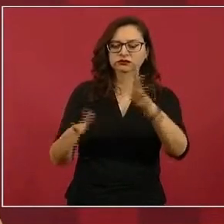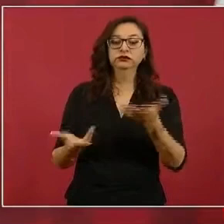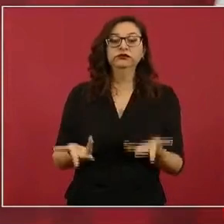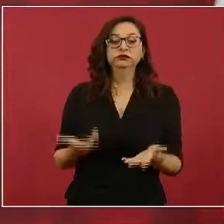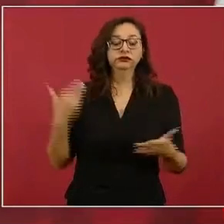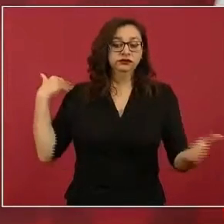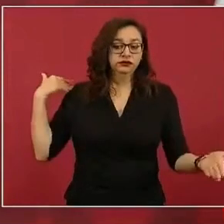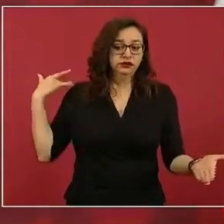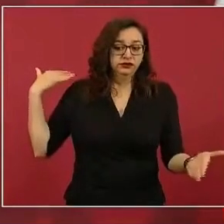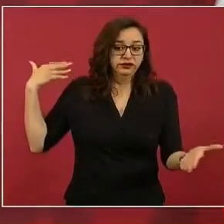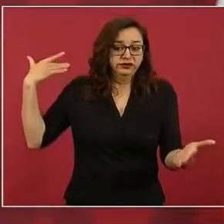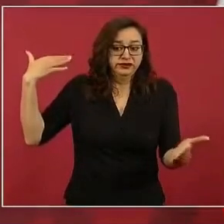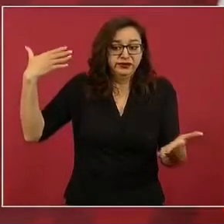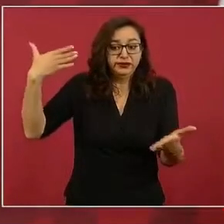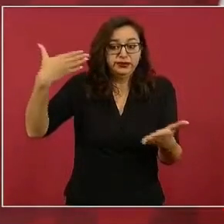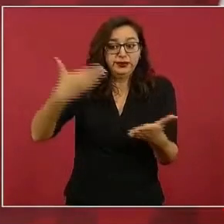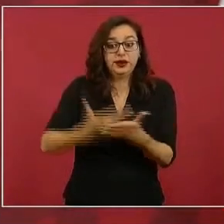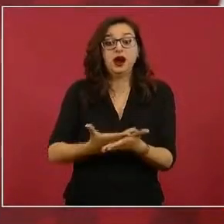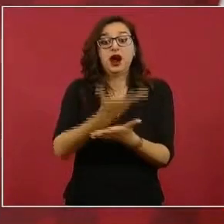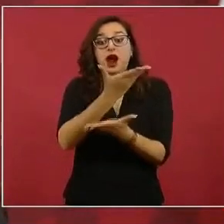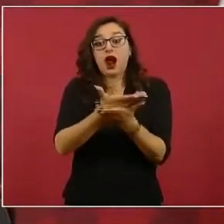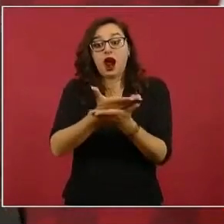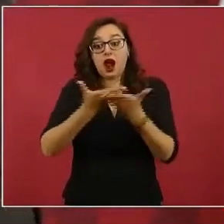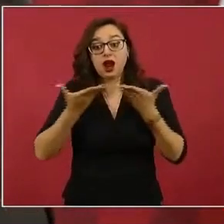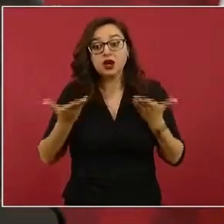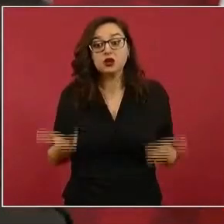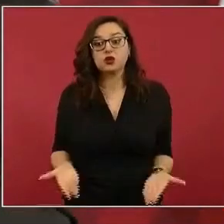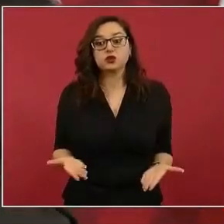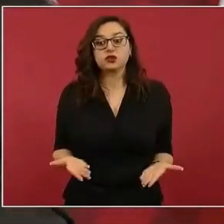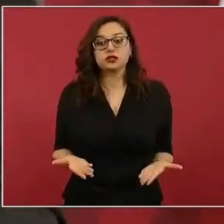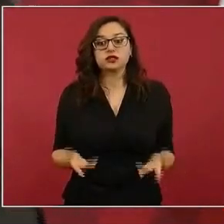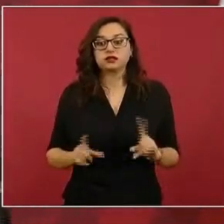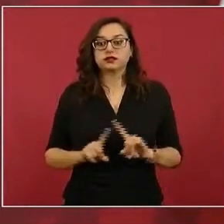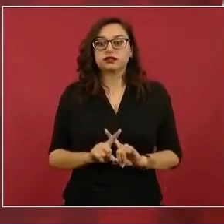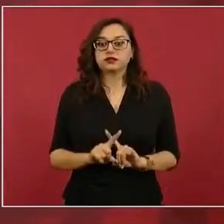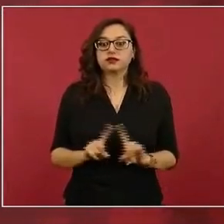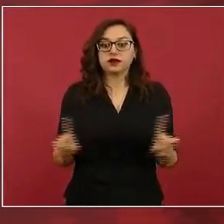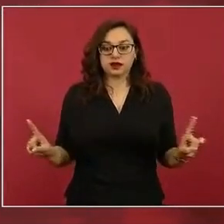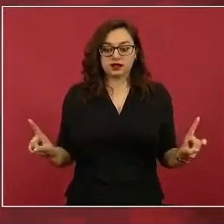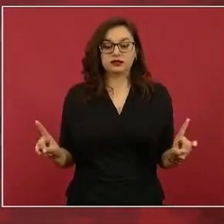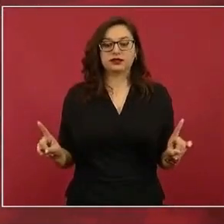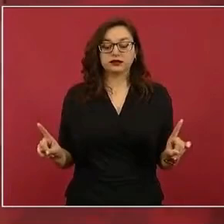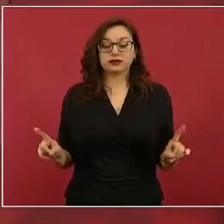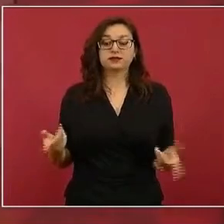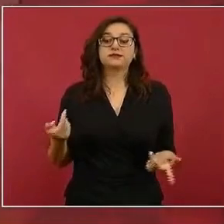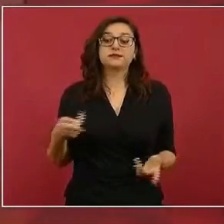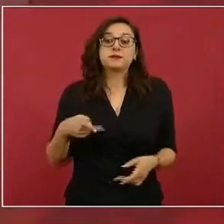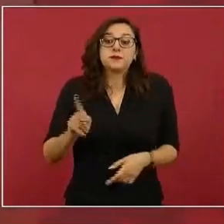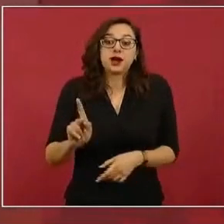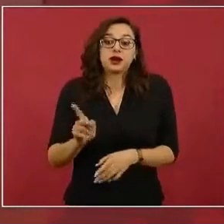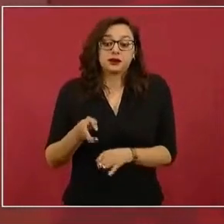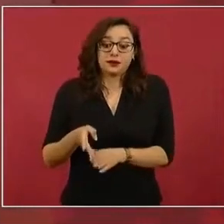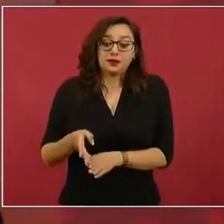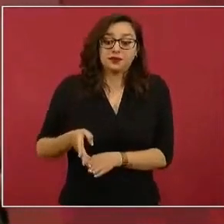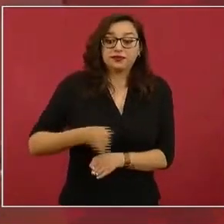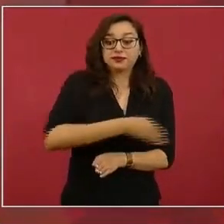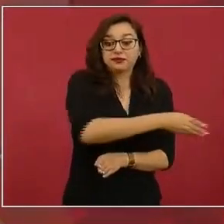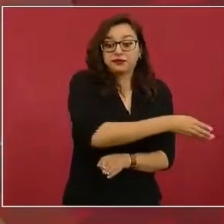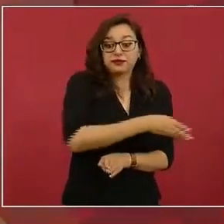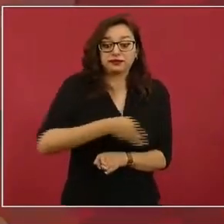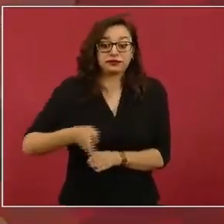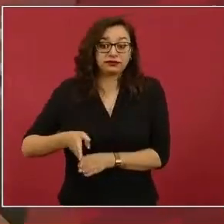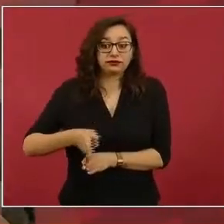hasta nuestros días. Pero llegó a ser tanto el poder de los medios,